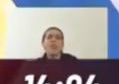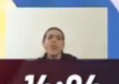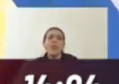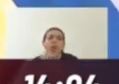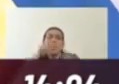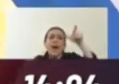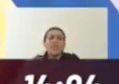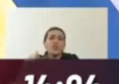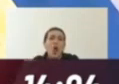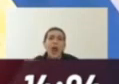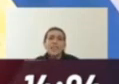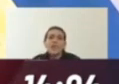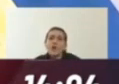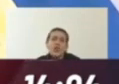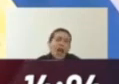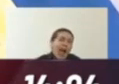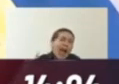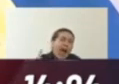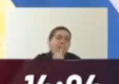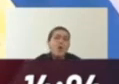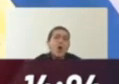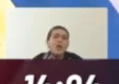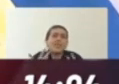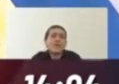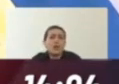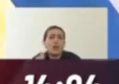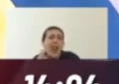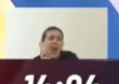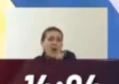de unir esfuerzos para parar este tema.